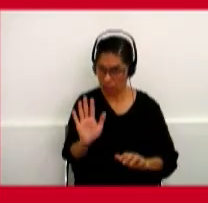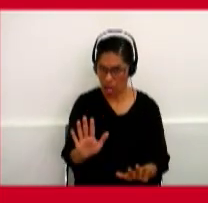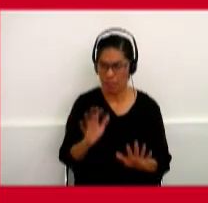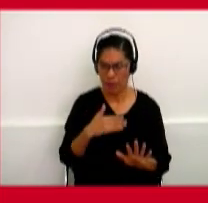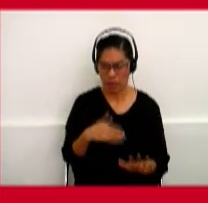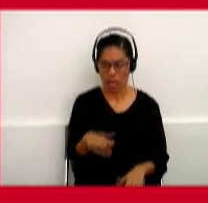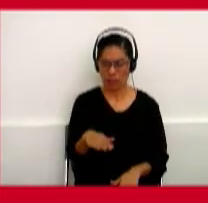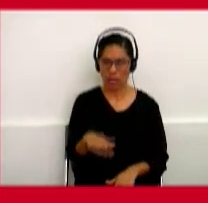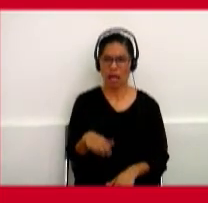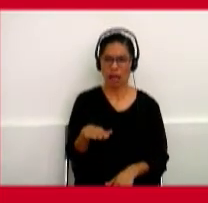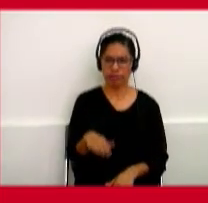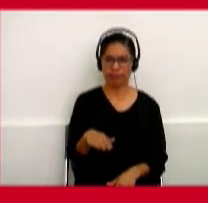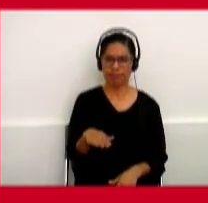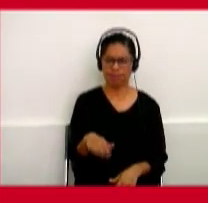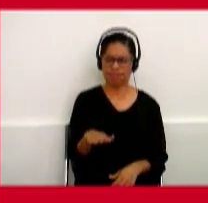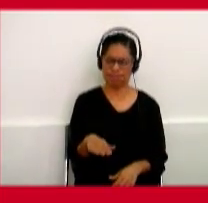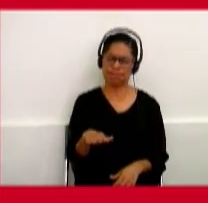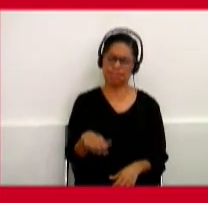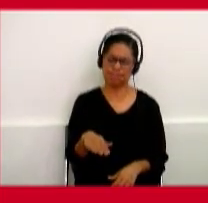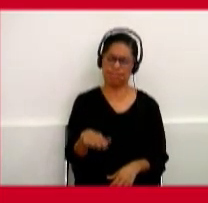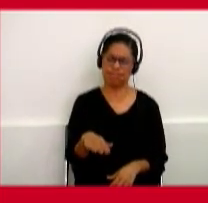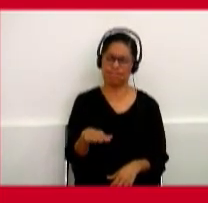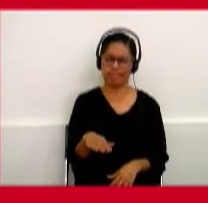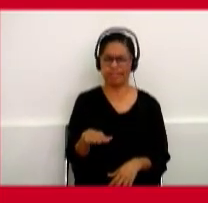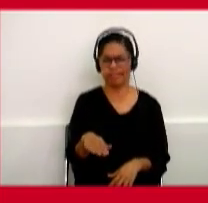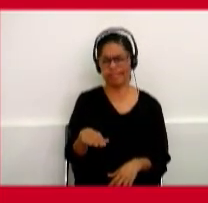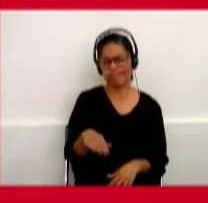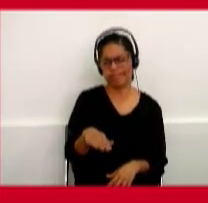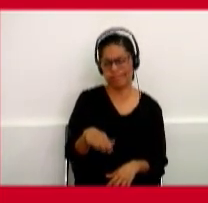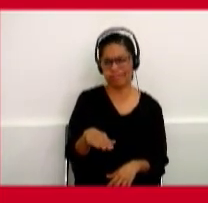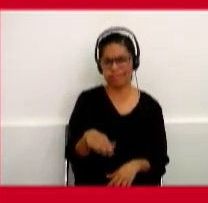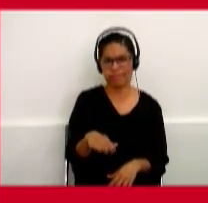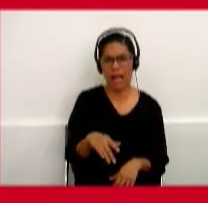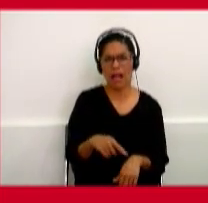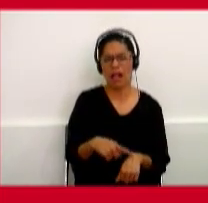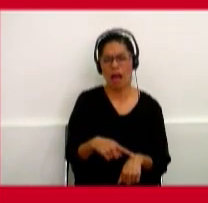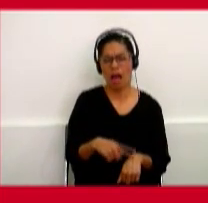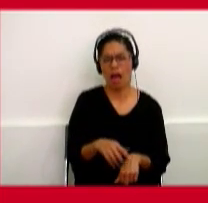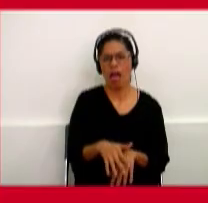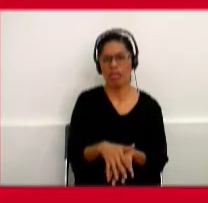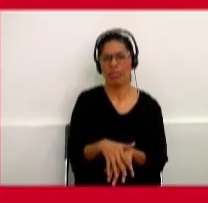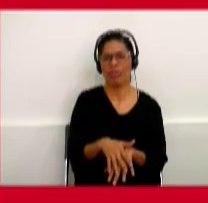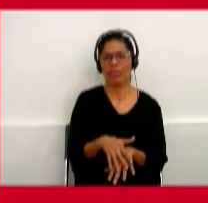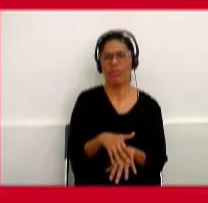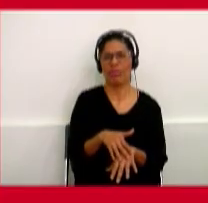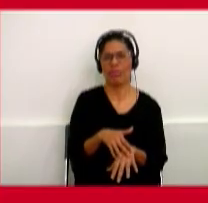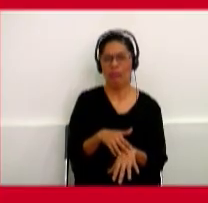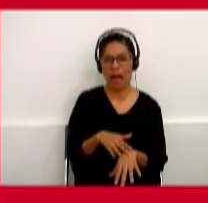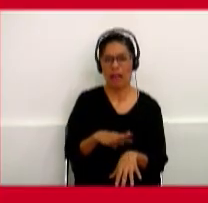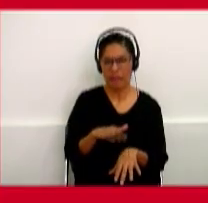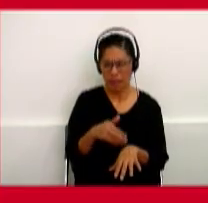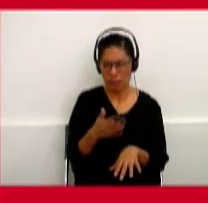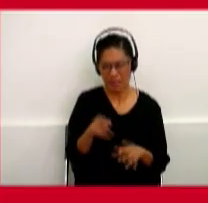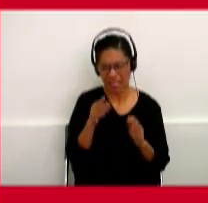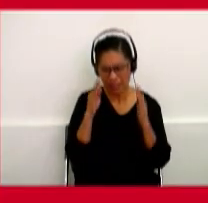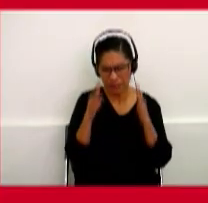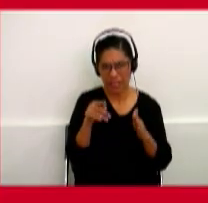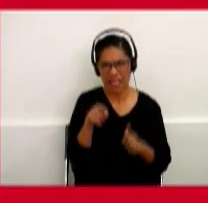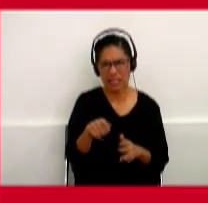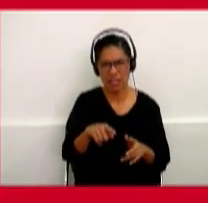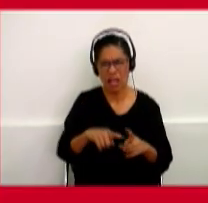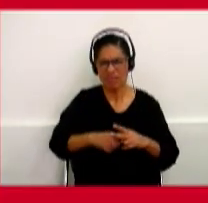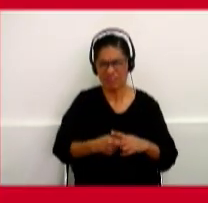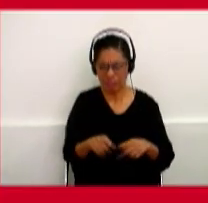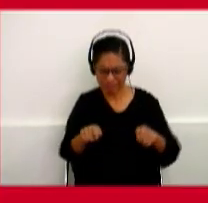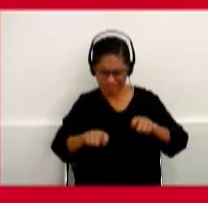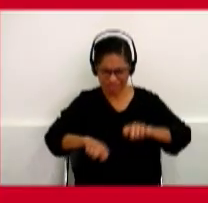daño, demasiado desgaste, podrían de hecho directamente apuntar el mantenimiento ahí, ¿no? De manera que esté